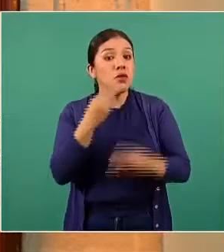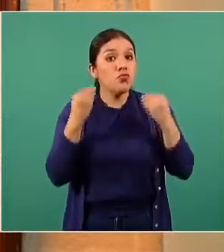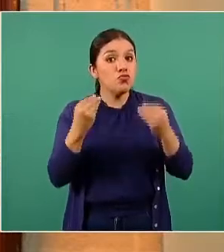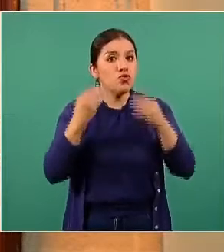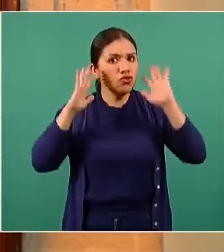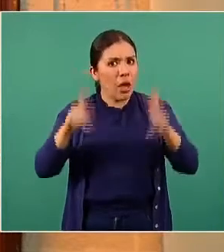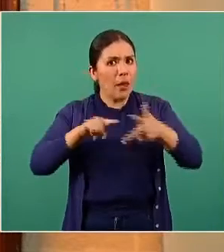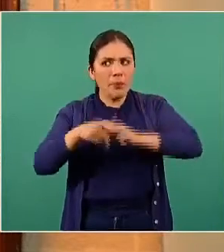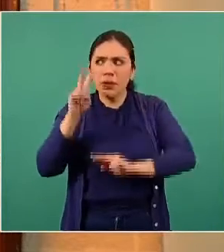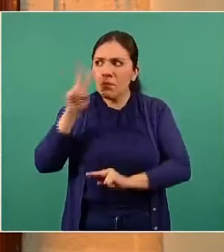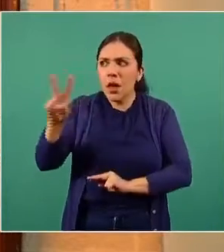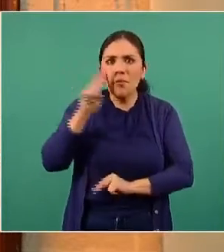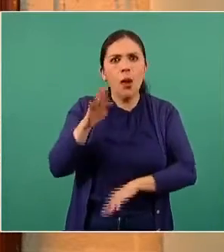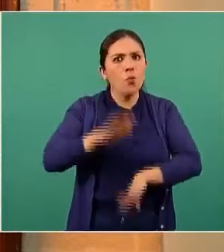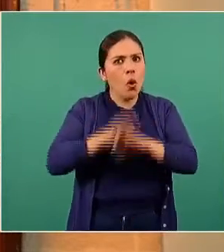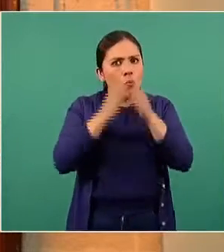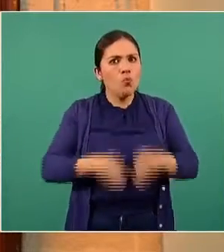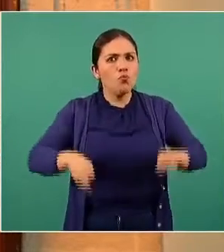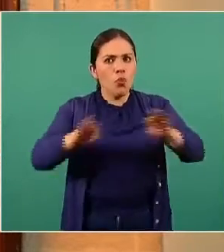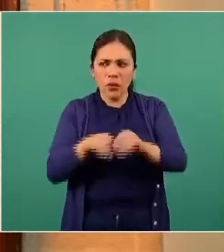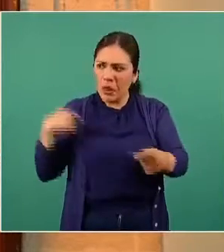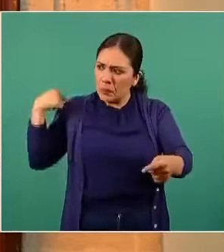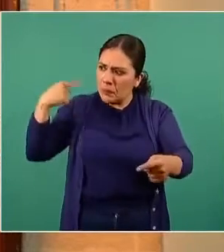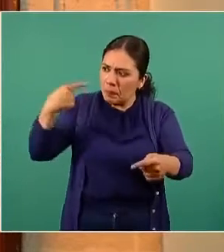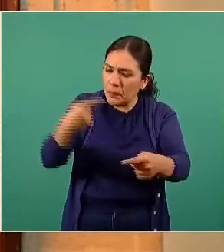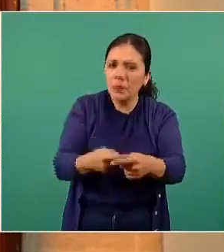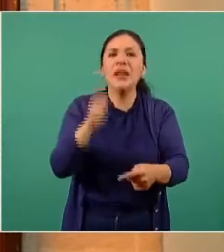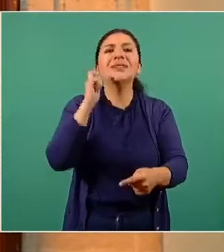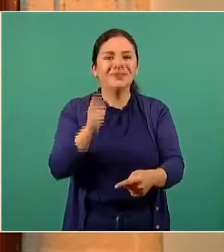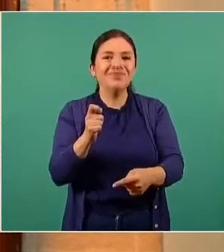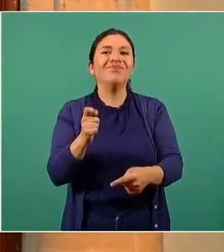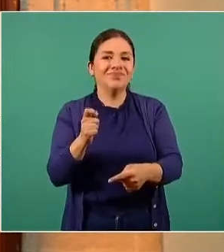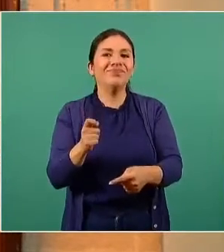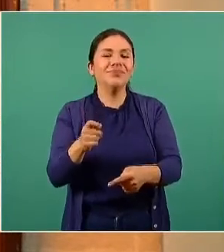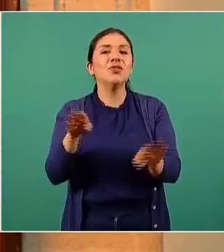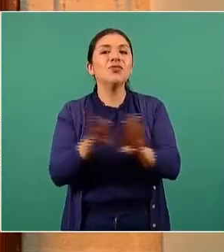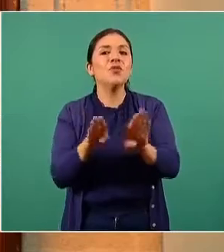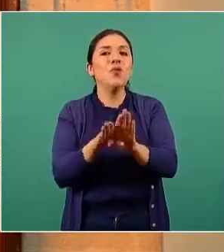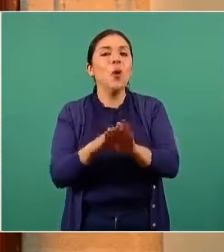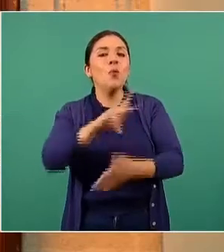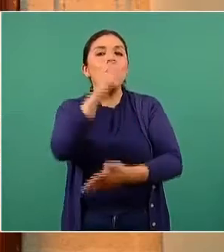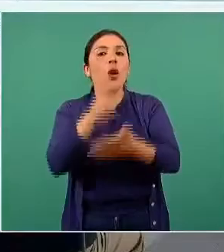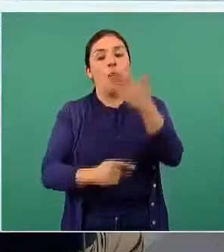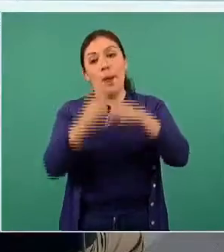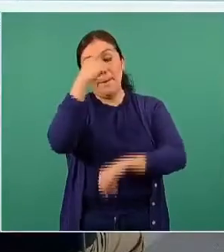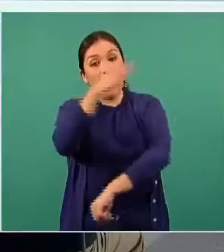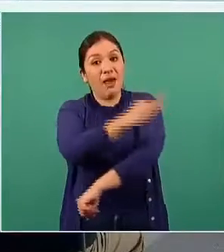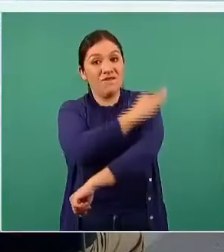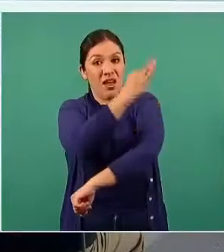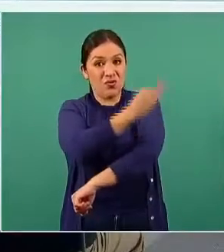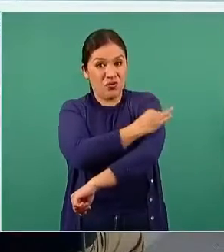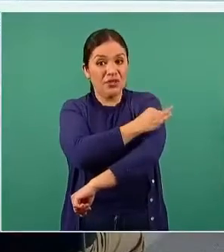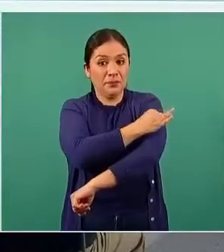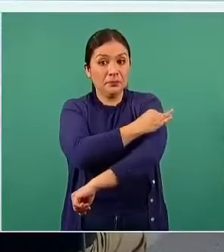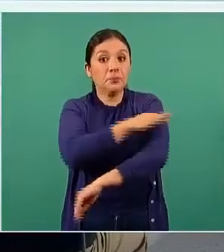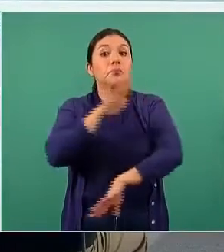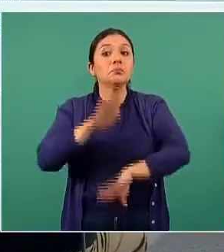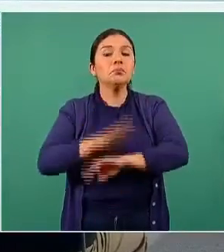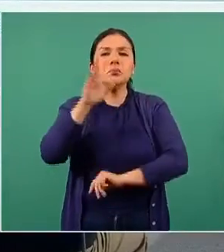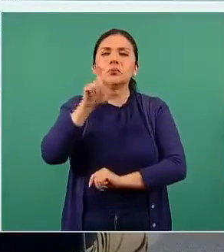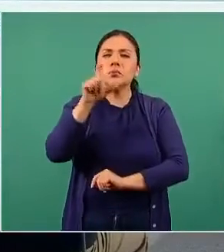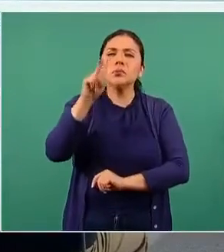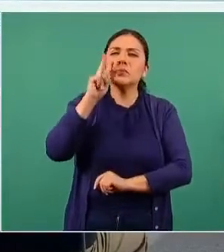hacerlo ya de manera importante en últimas semanas es precisamente la Estrategia Nacional de Vacunación, sobre todo